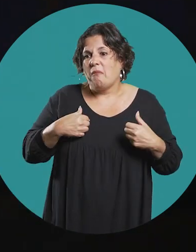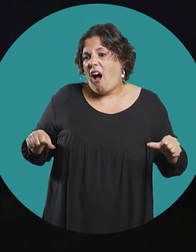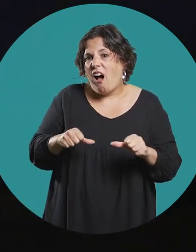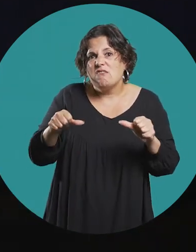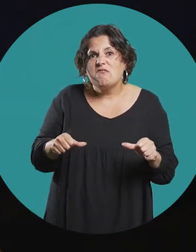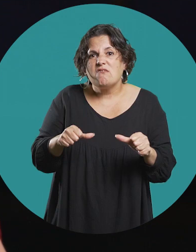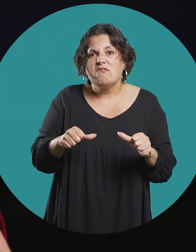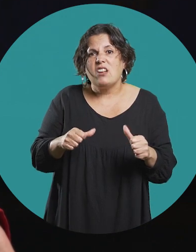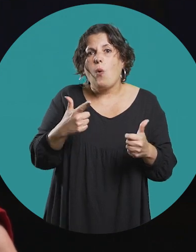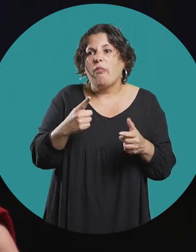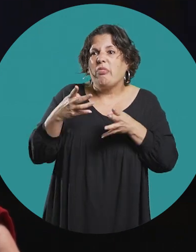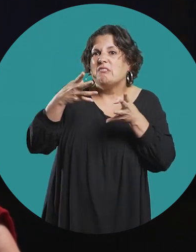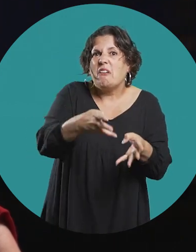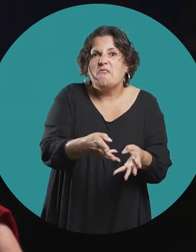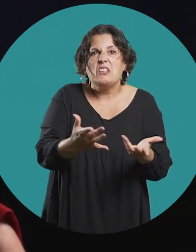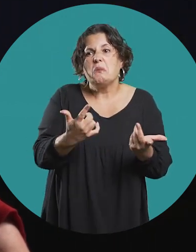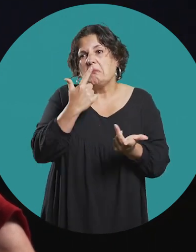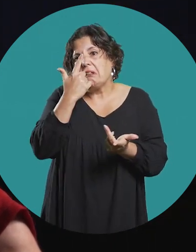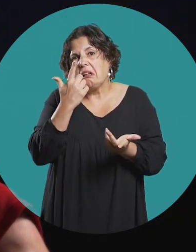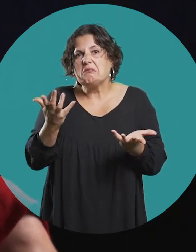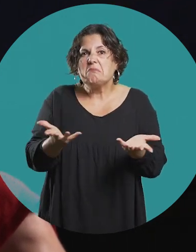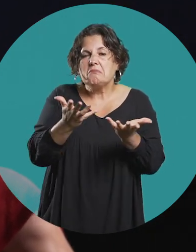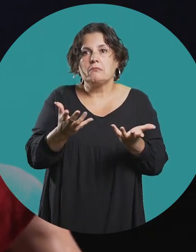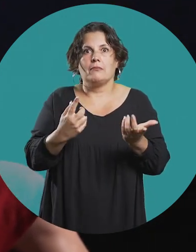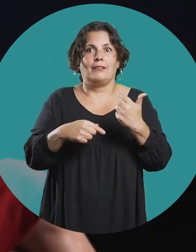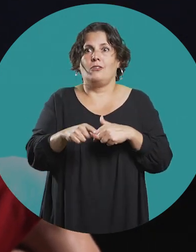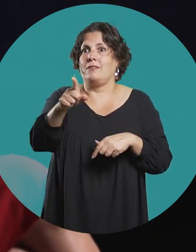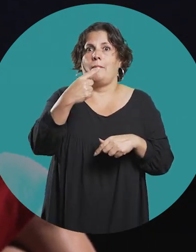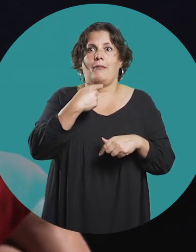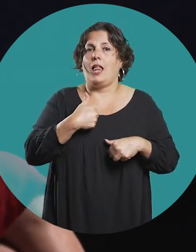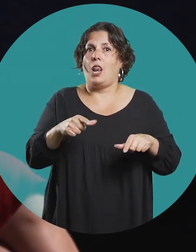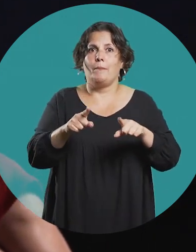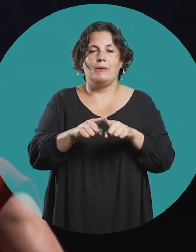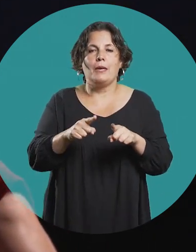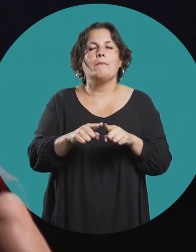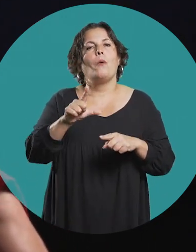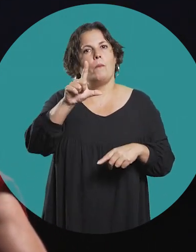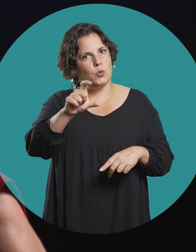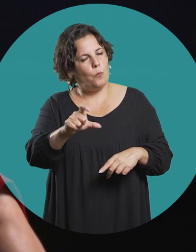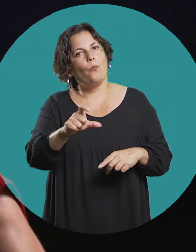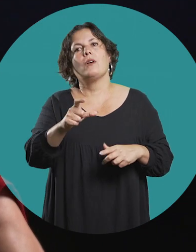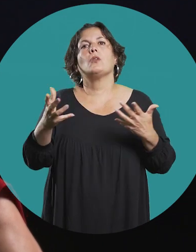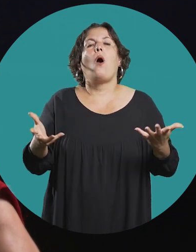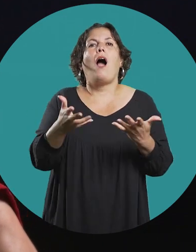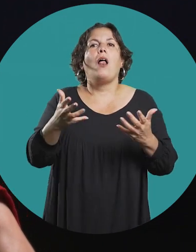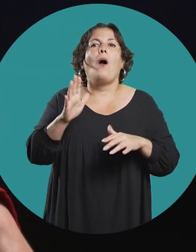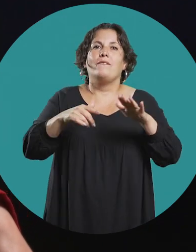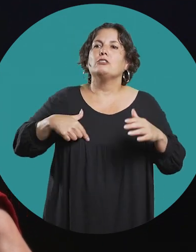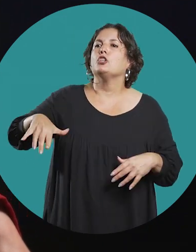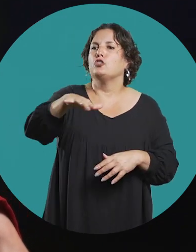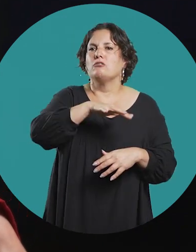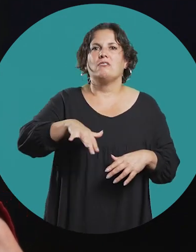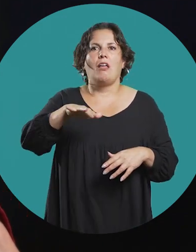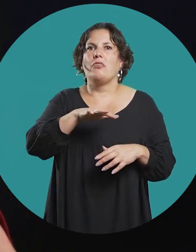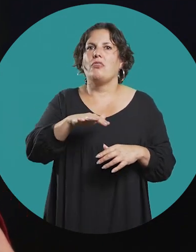hace tiene poco desafío y poco interés. Y como vos decís, por supuesto, es algo que a veces la sociedad